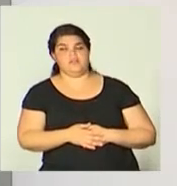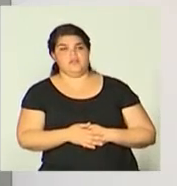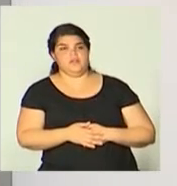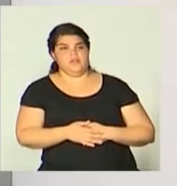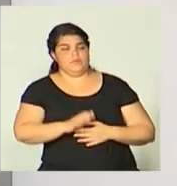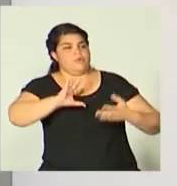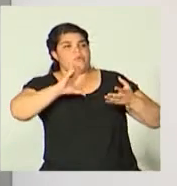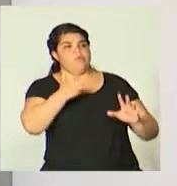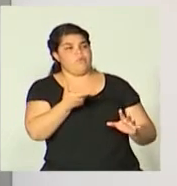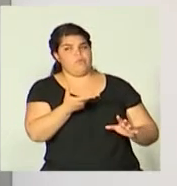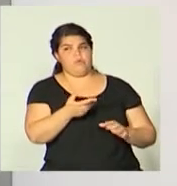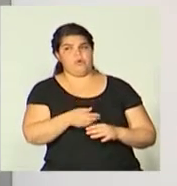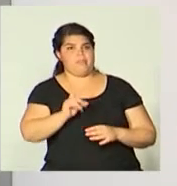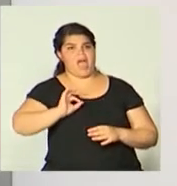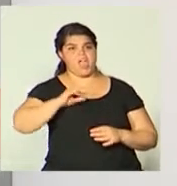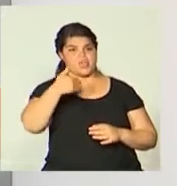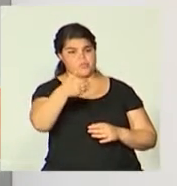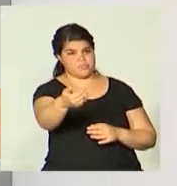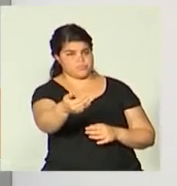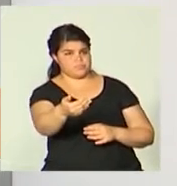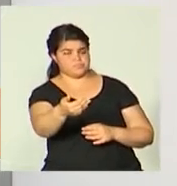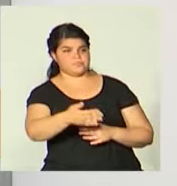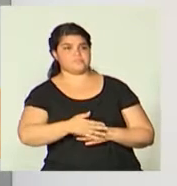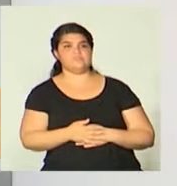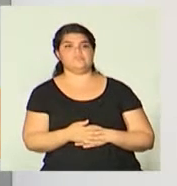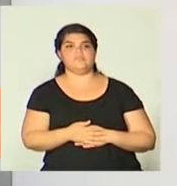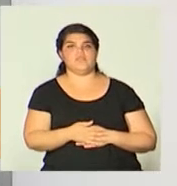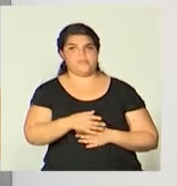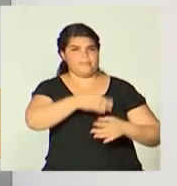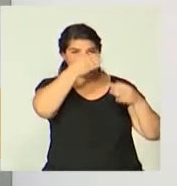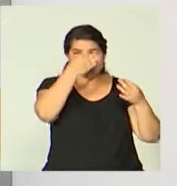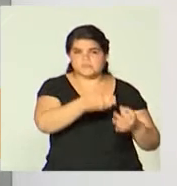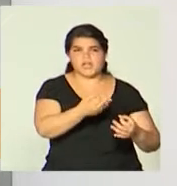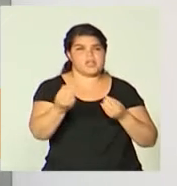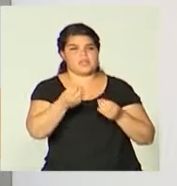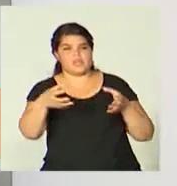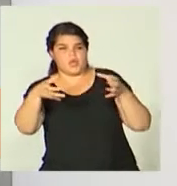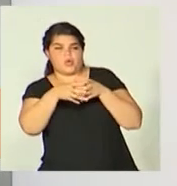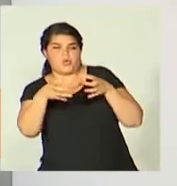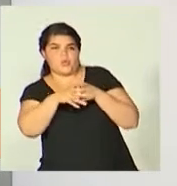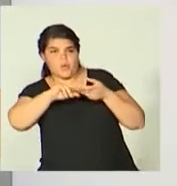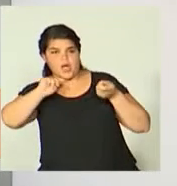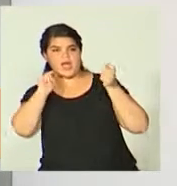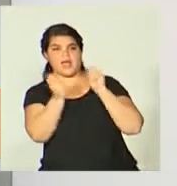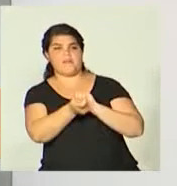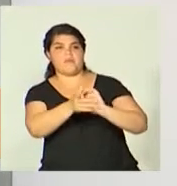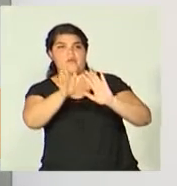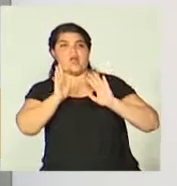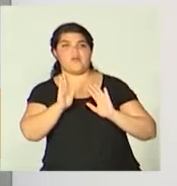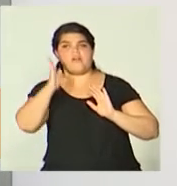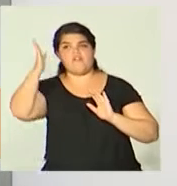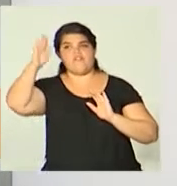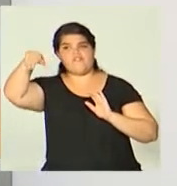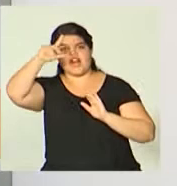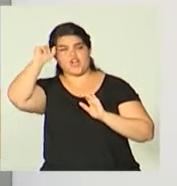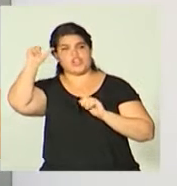una buena proyección para los años que restan, teniendo en cuenta de que el Frente Cambiemos por ahí dispone del Banco Nación, el Banco